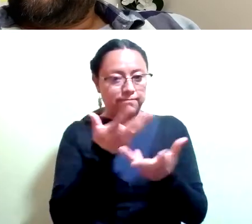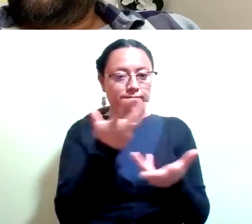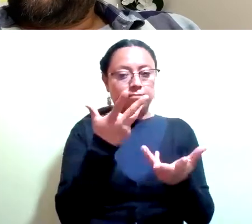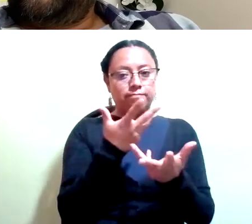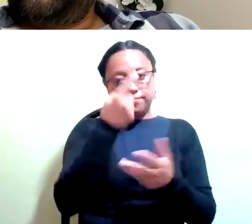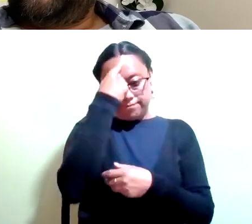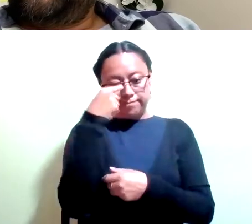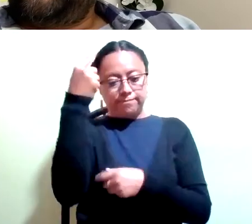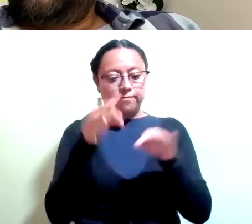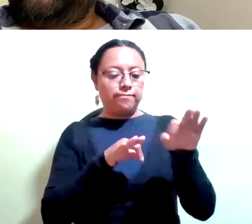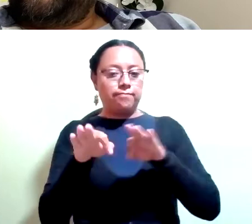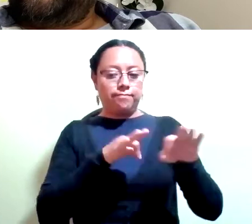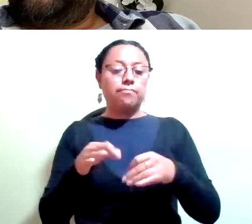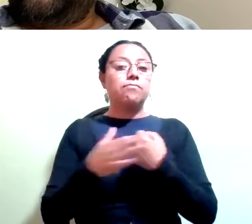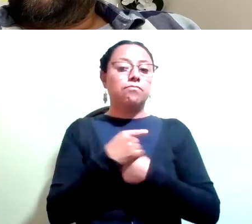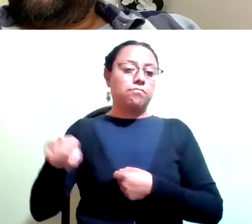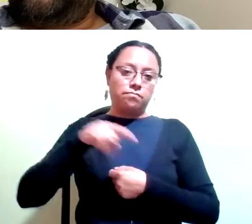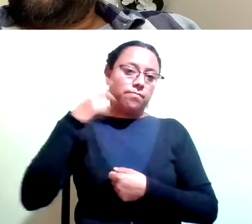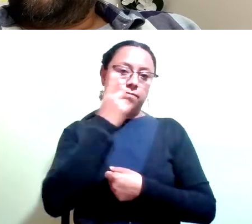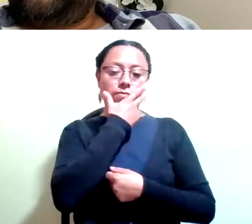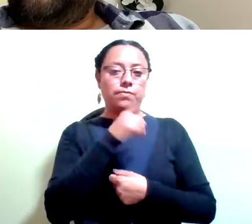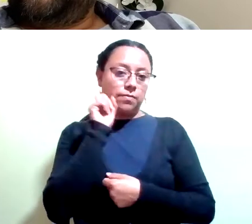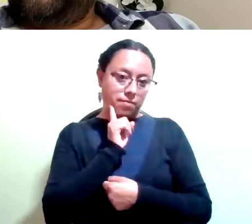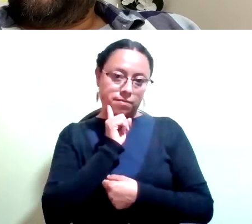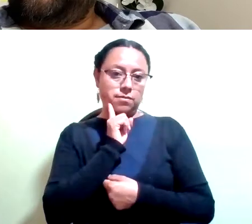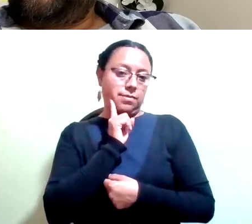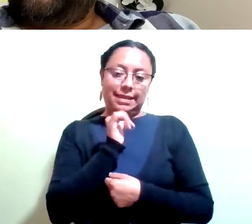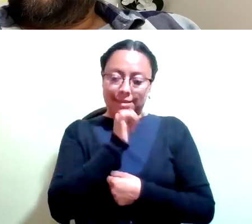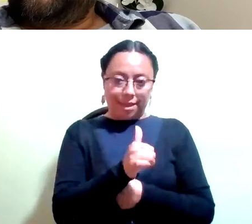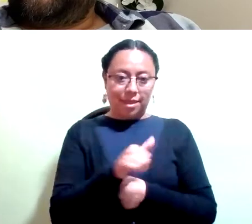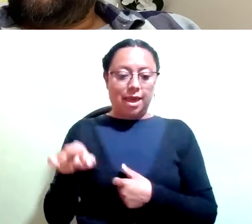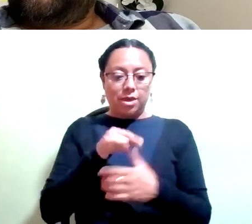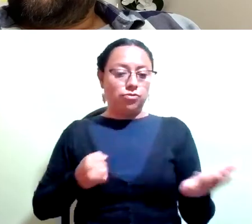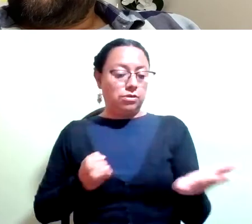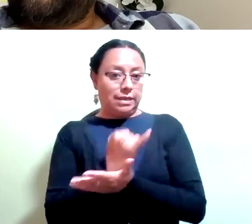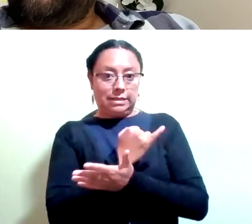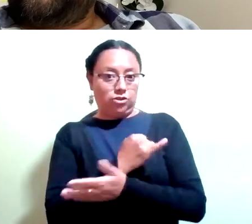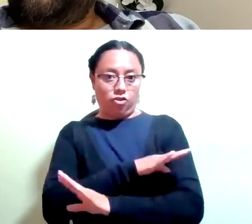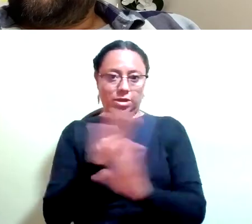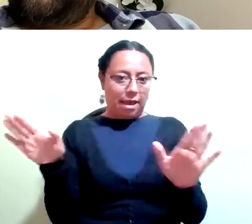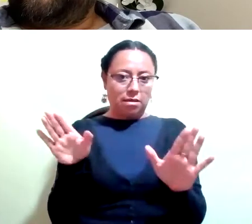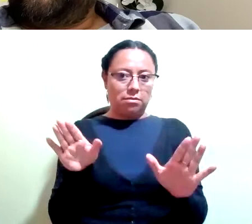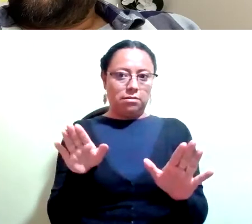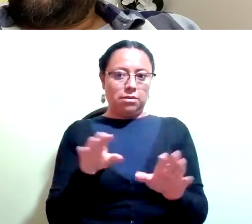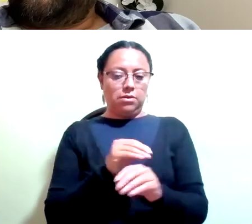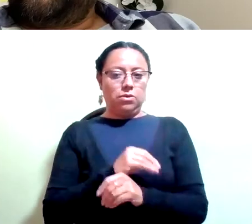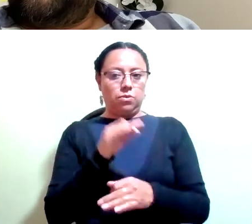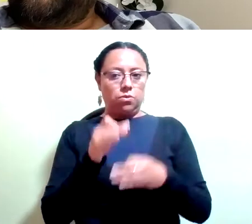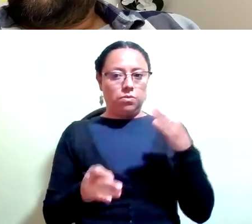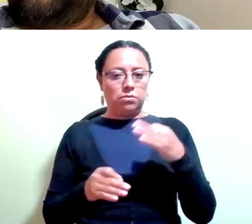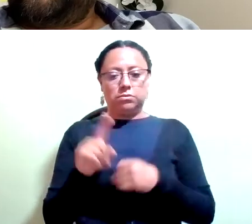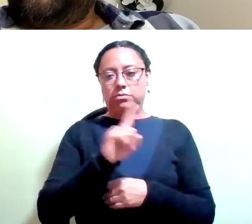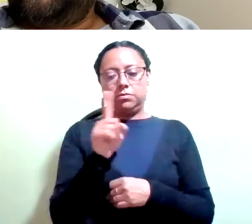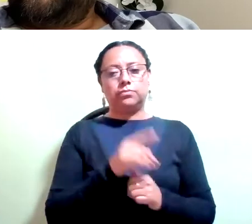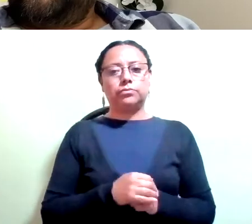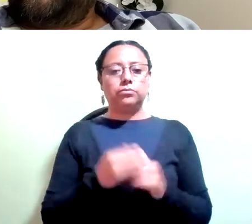ni su palabra es última y definitiva, ¿no? Entonces, bueno, ya nada más señalar eso y decir que si aprobamos